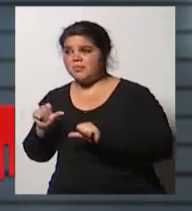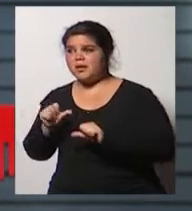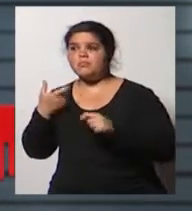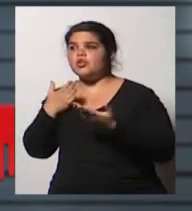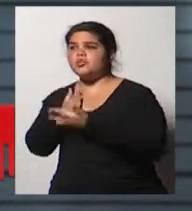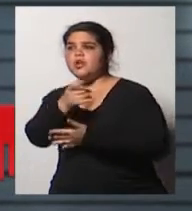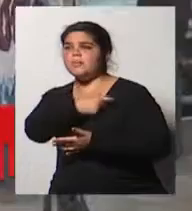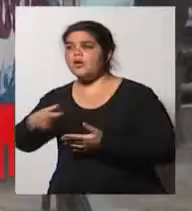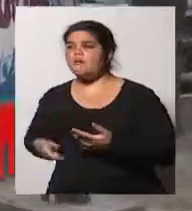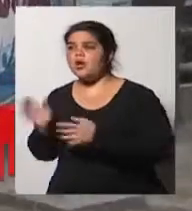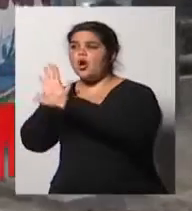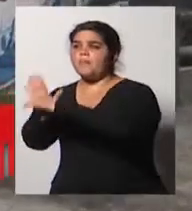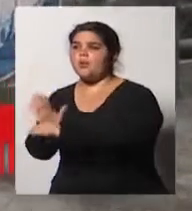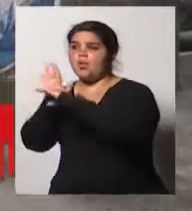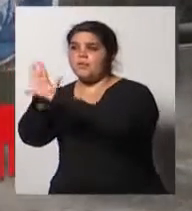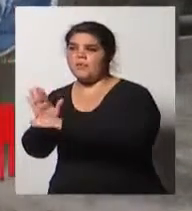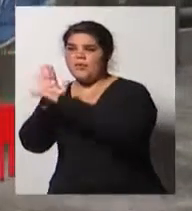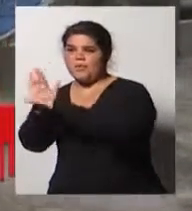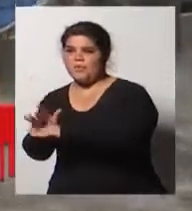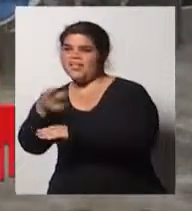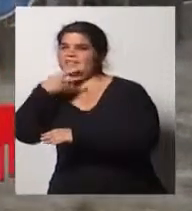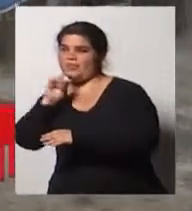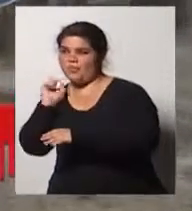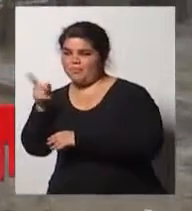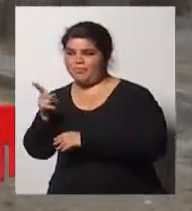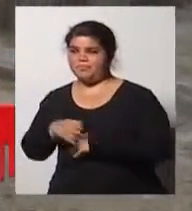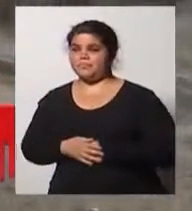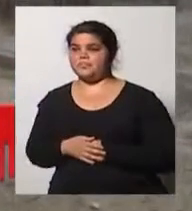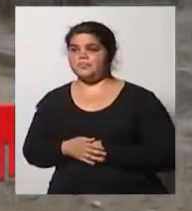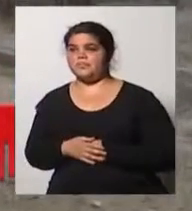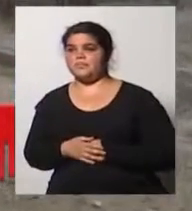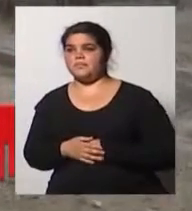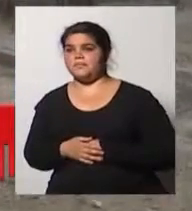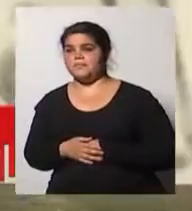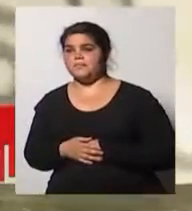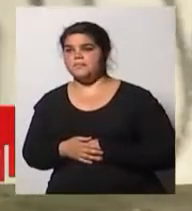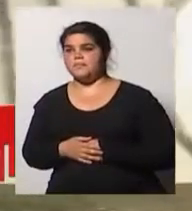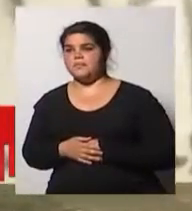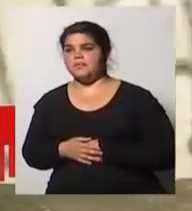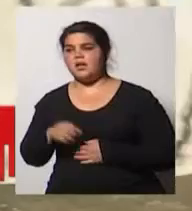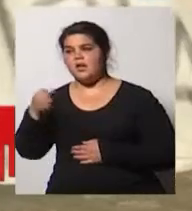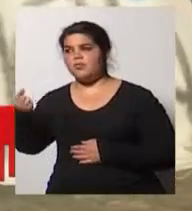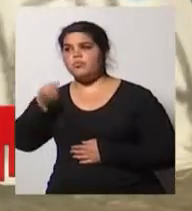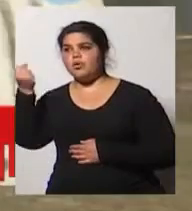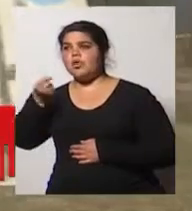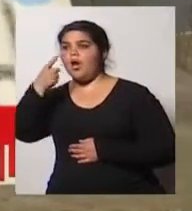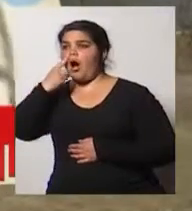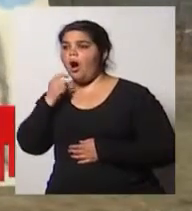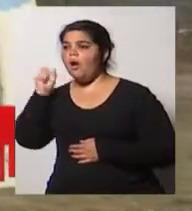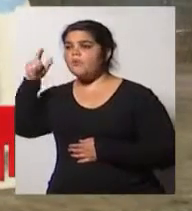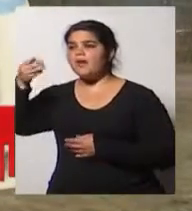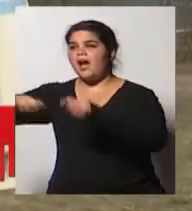por el gobernador de la provincia de San Juan, que no es un dato menor, tiene acciones en Barrick